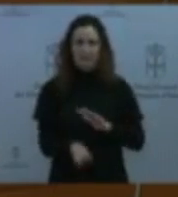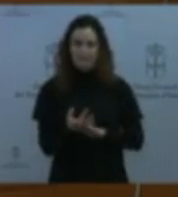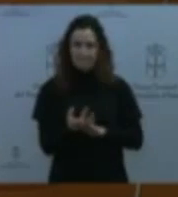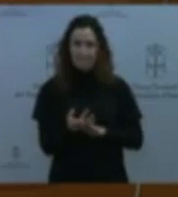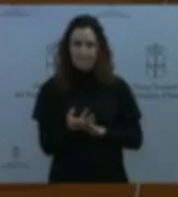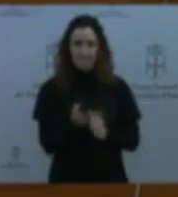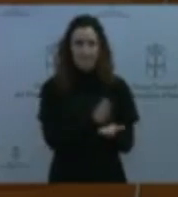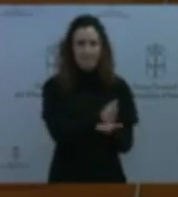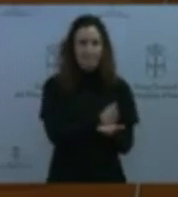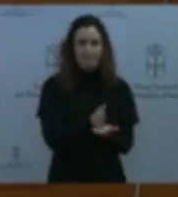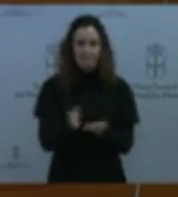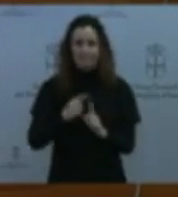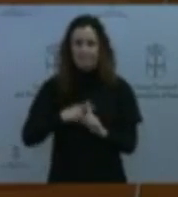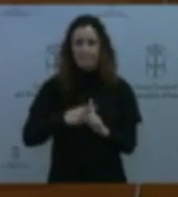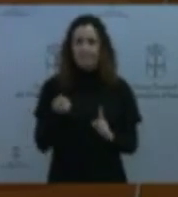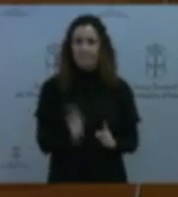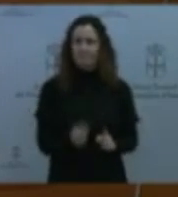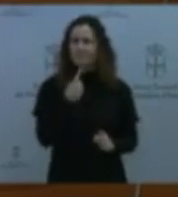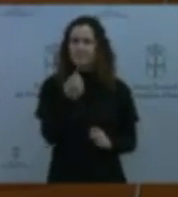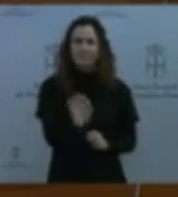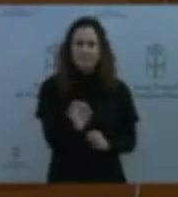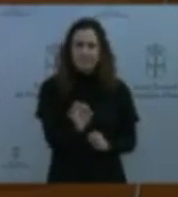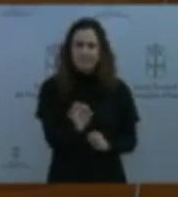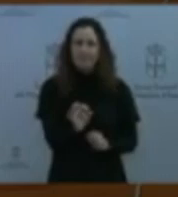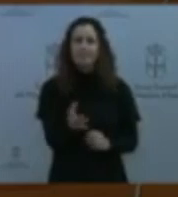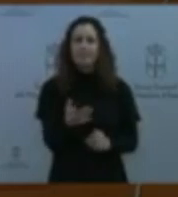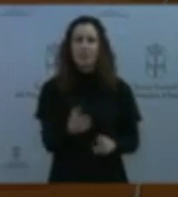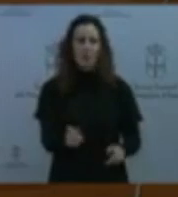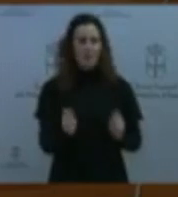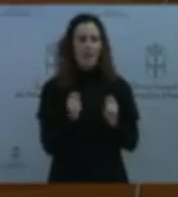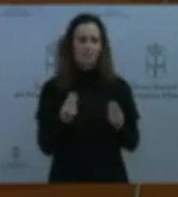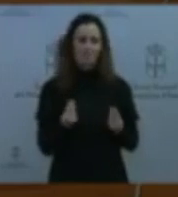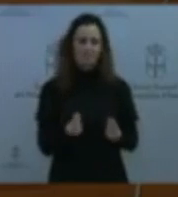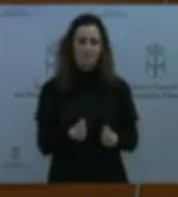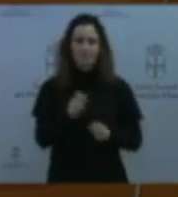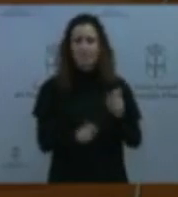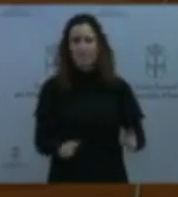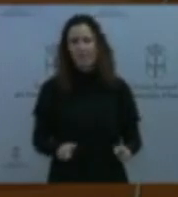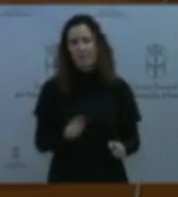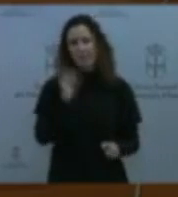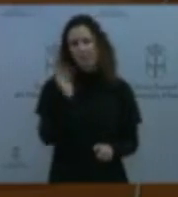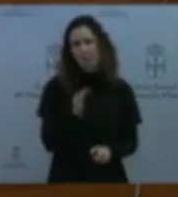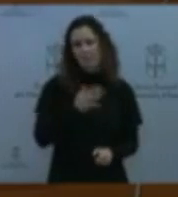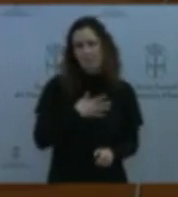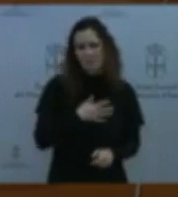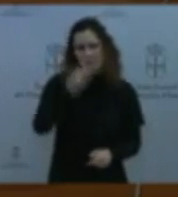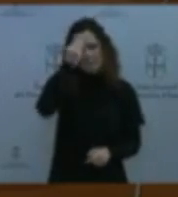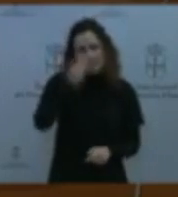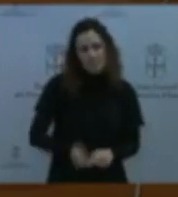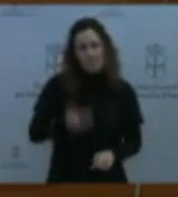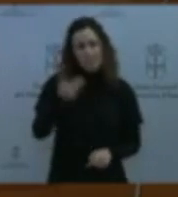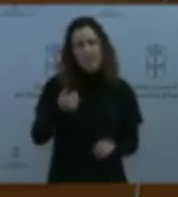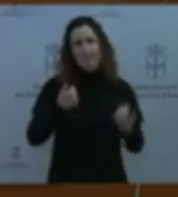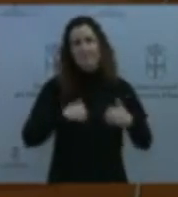decir cuáles, pero me han oído bastantes personas decir cuáles me parecen fundamentales y prontas y cuáles podrían esperar un